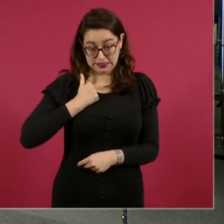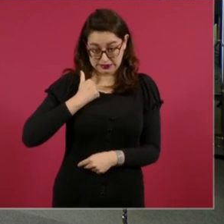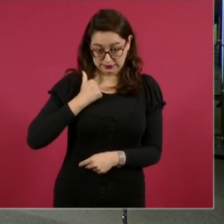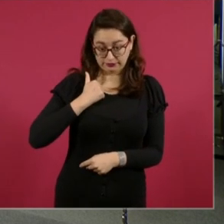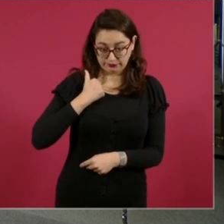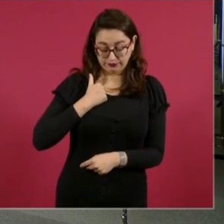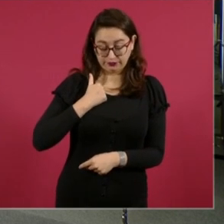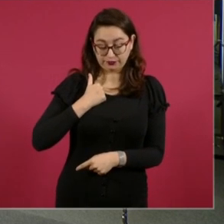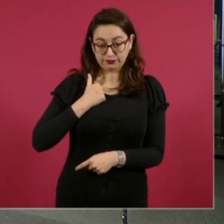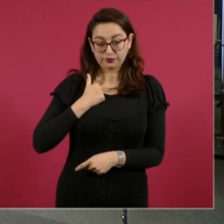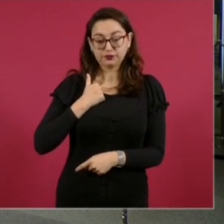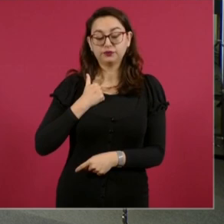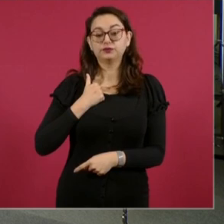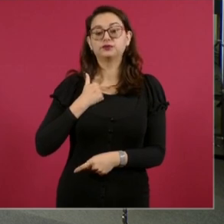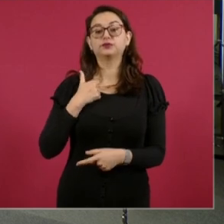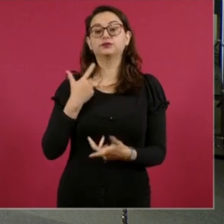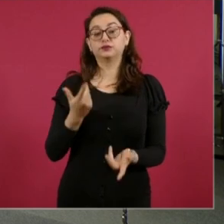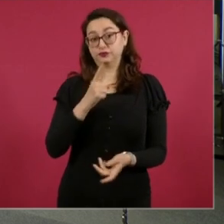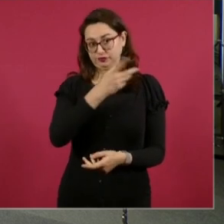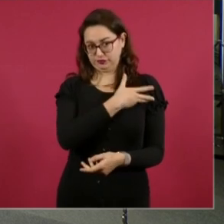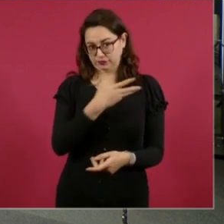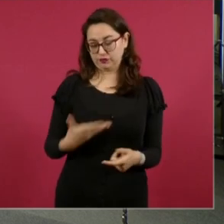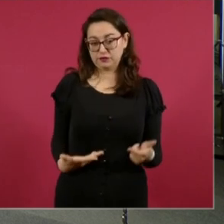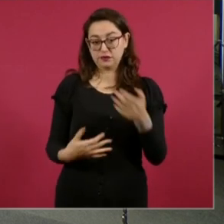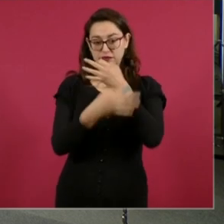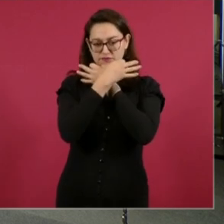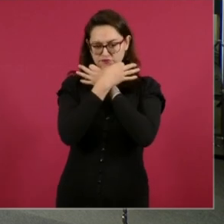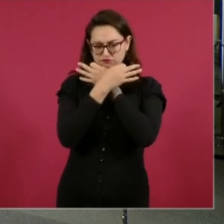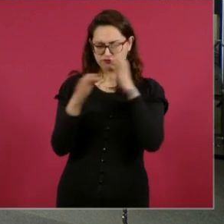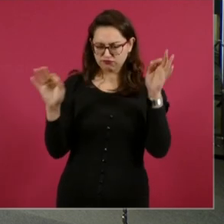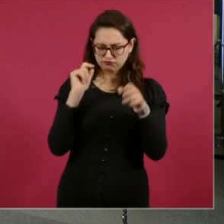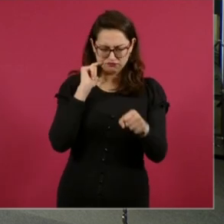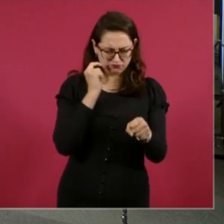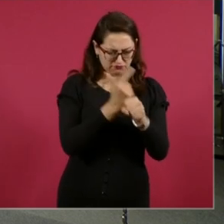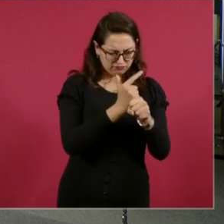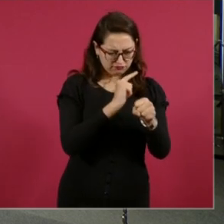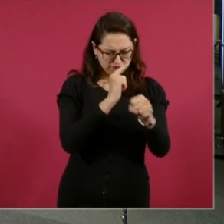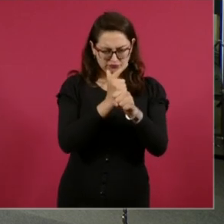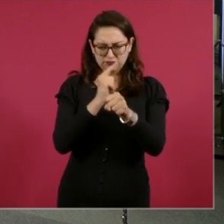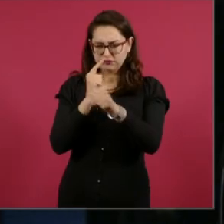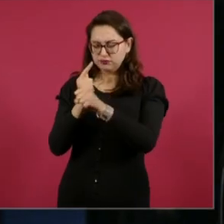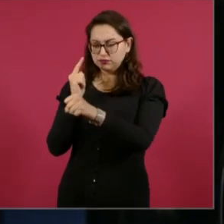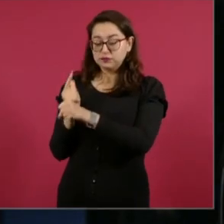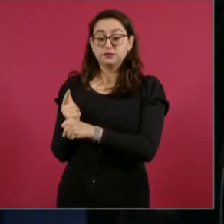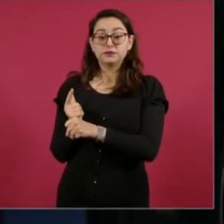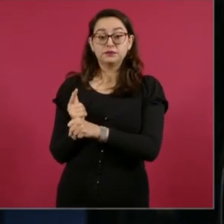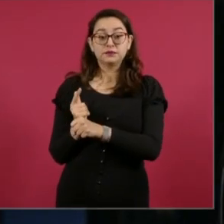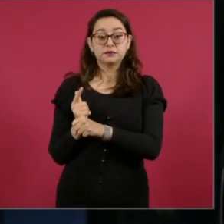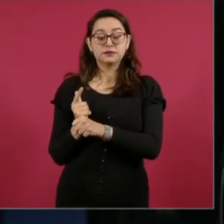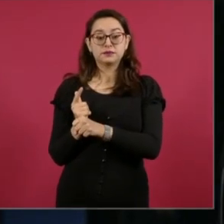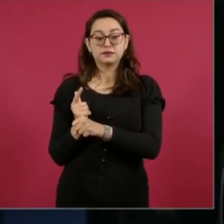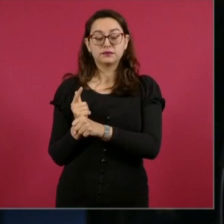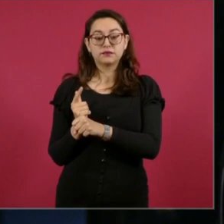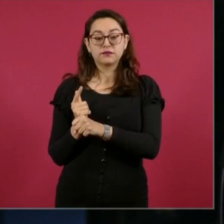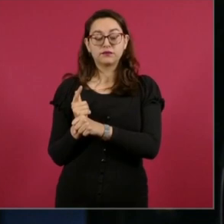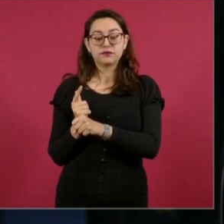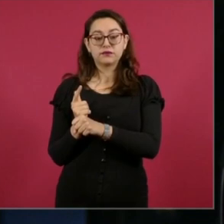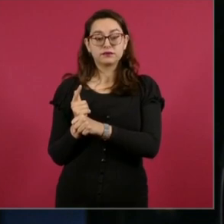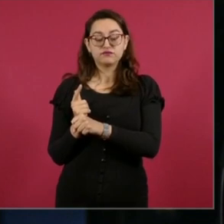Trudeau de que han detectado la presencia del crimen, bueno, que el crimen organizado